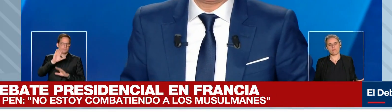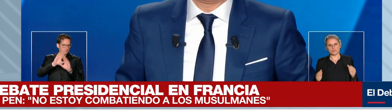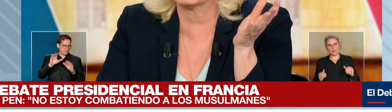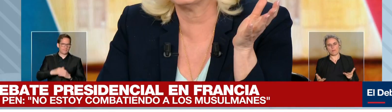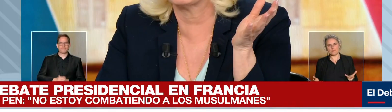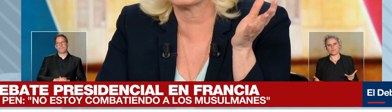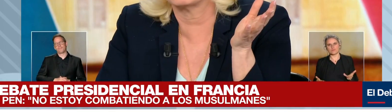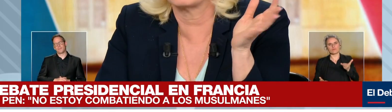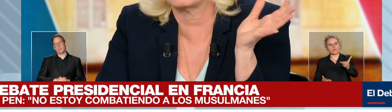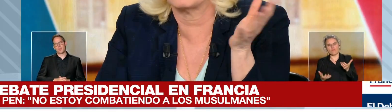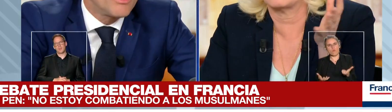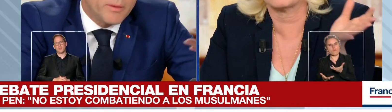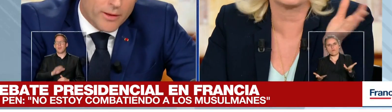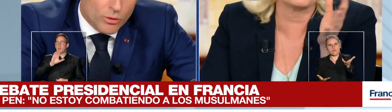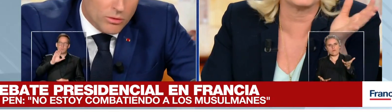No.